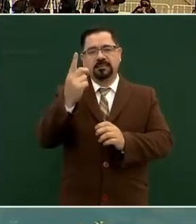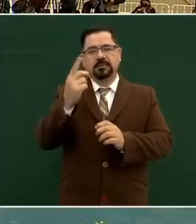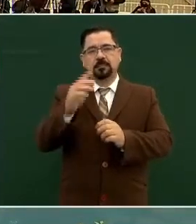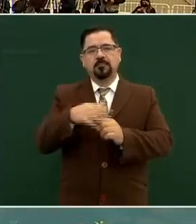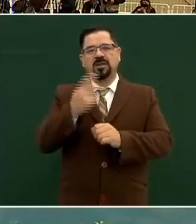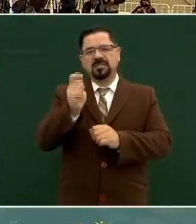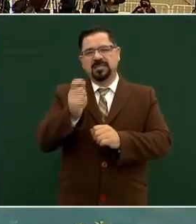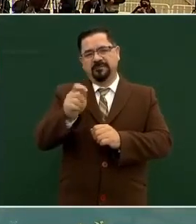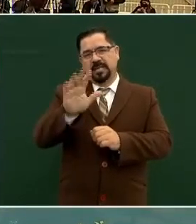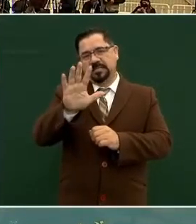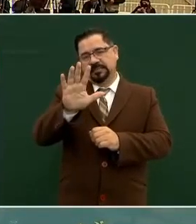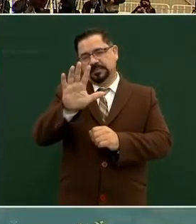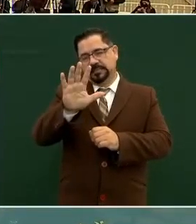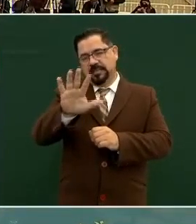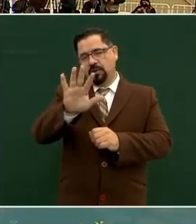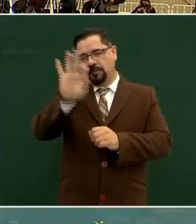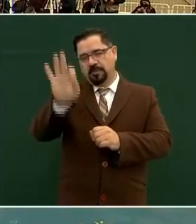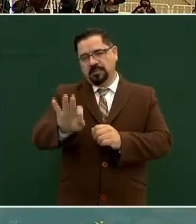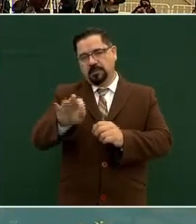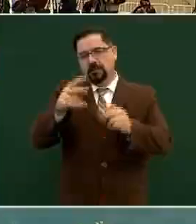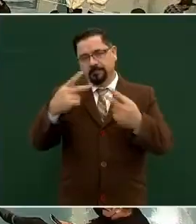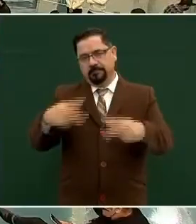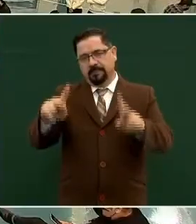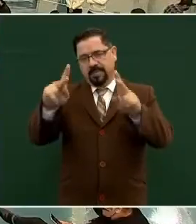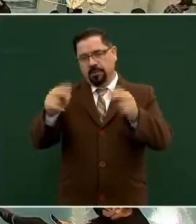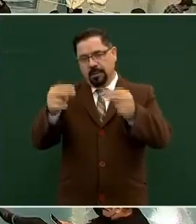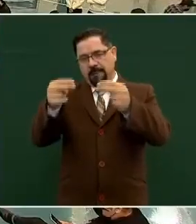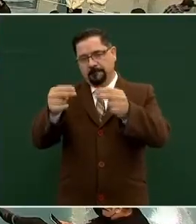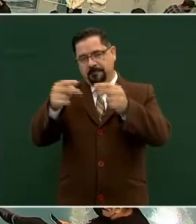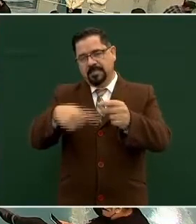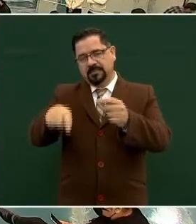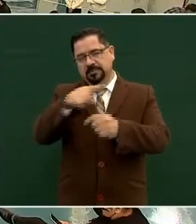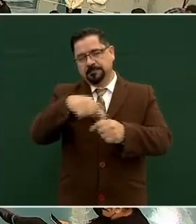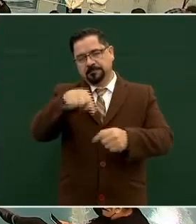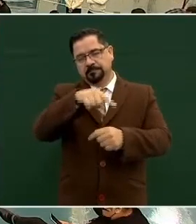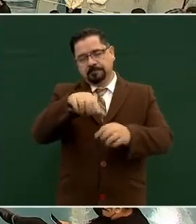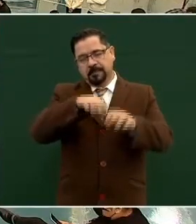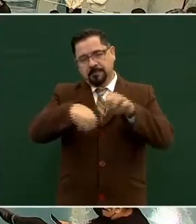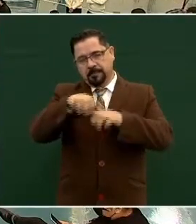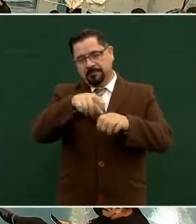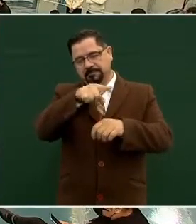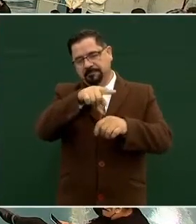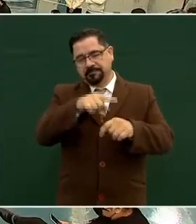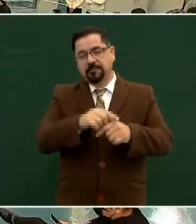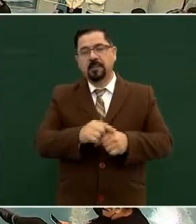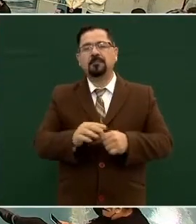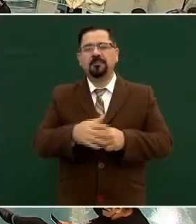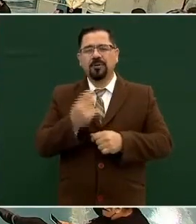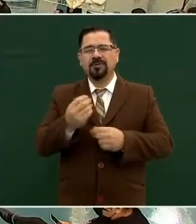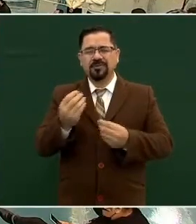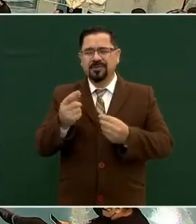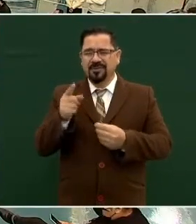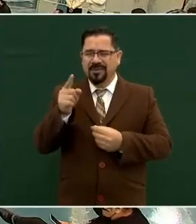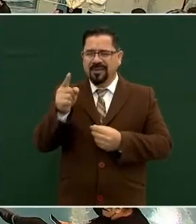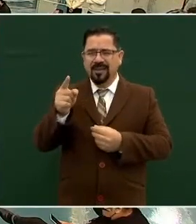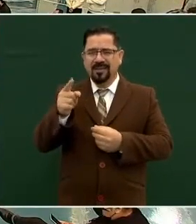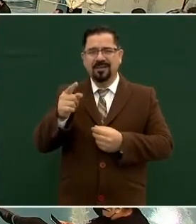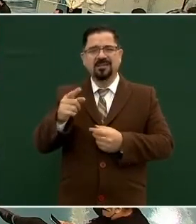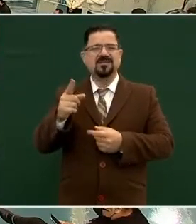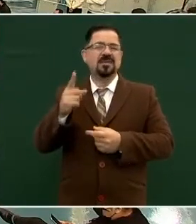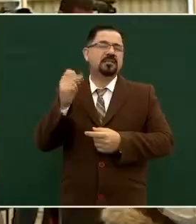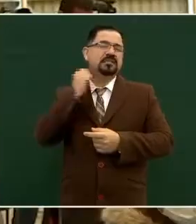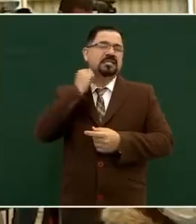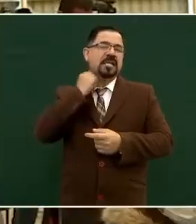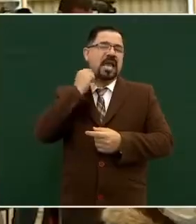me parece, digo, y es una opinión que comparto con muchas personas, que todo esto, este ruido que está metiendo el